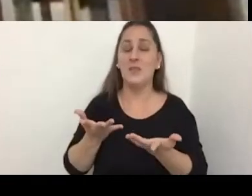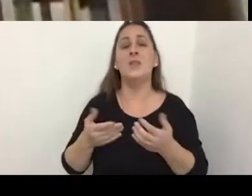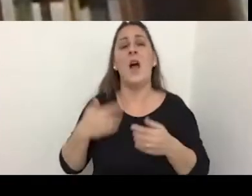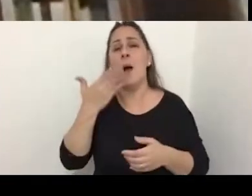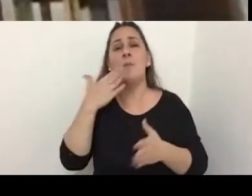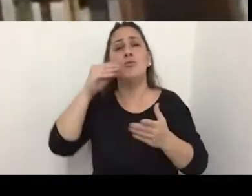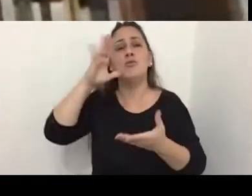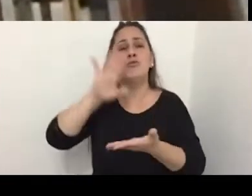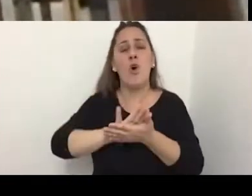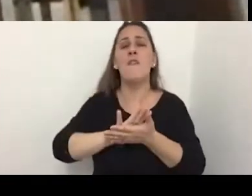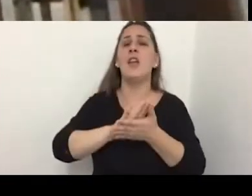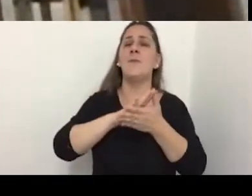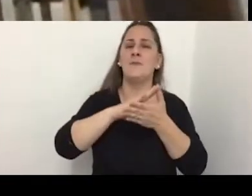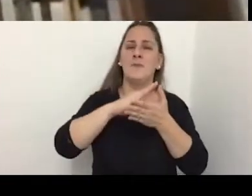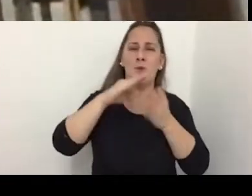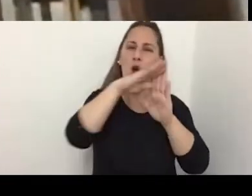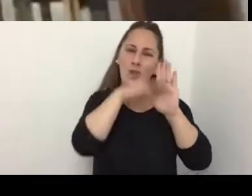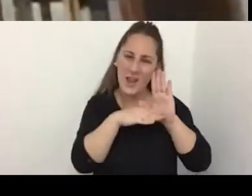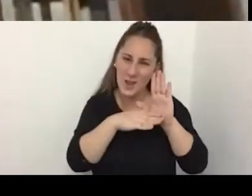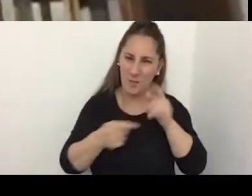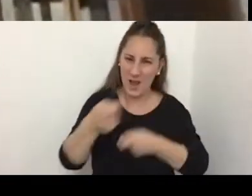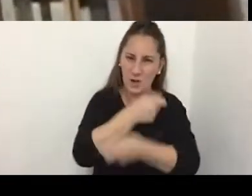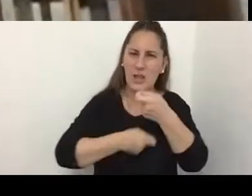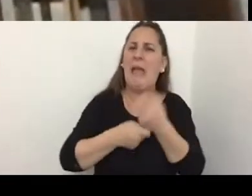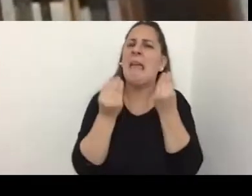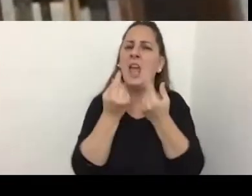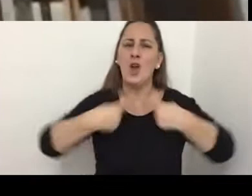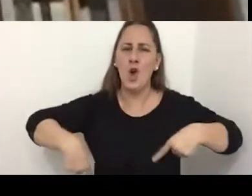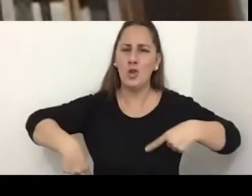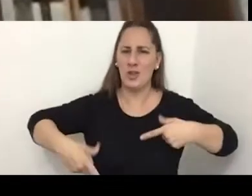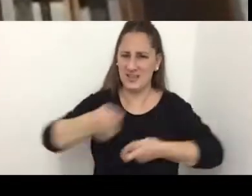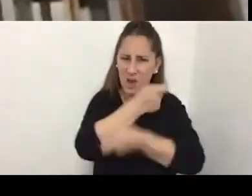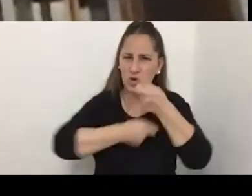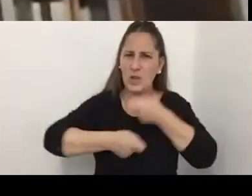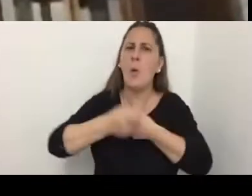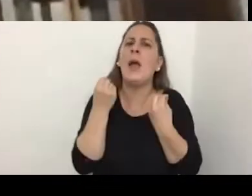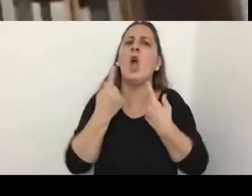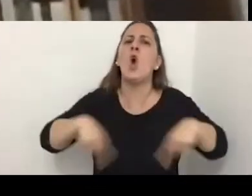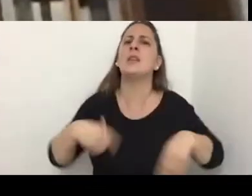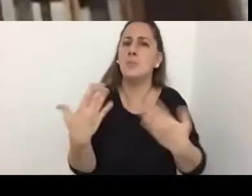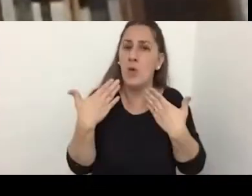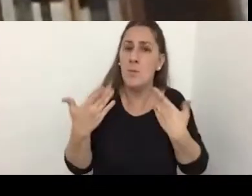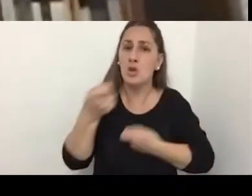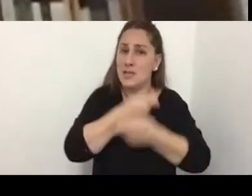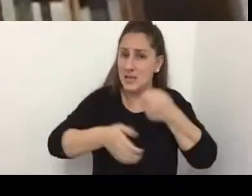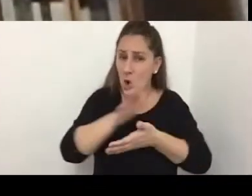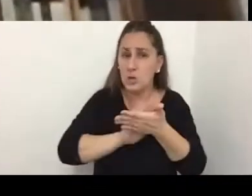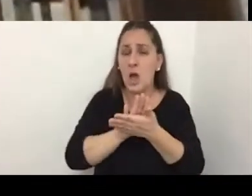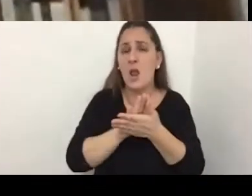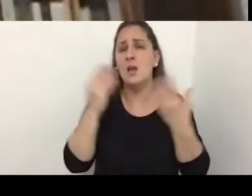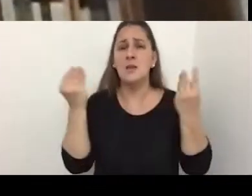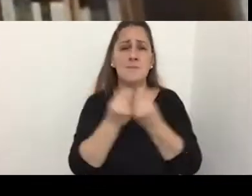contenidos negociales, o sea, de qué se negocia, qué se puede negociar, hay un montón de cuestiones, esperen porque se me